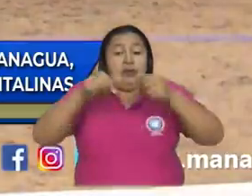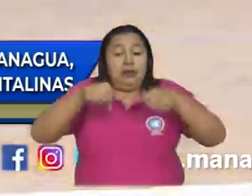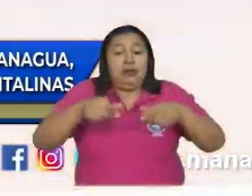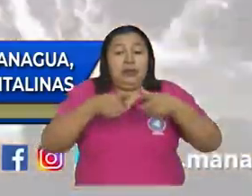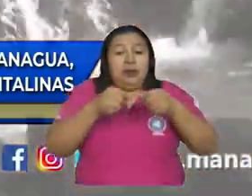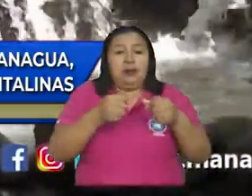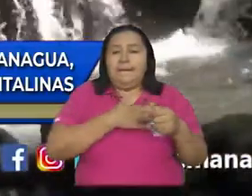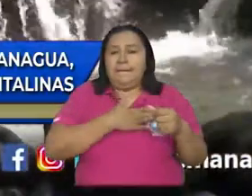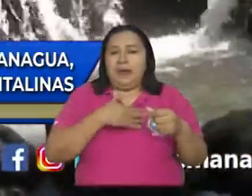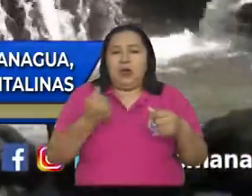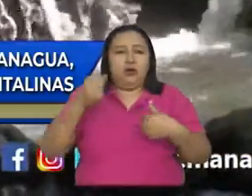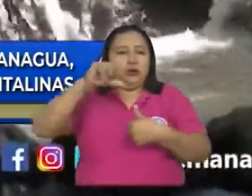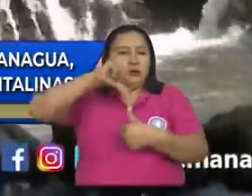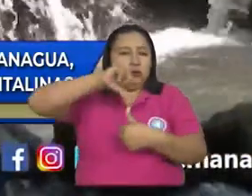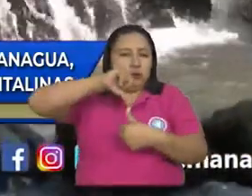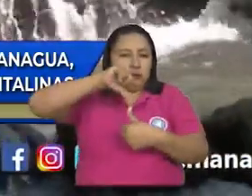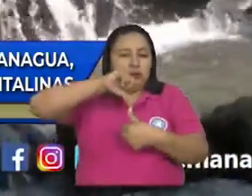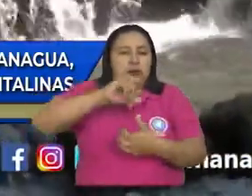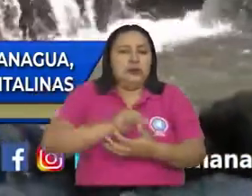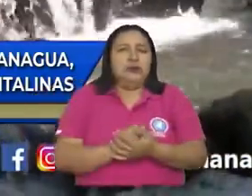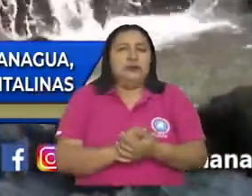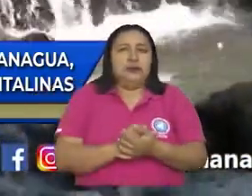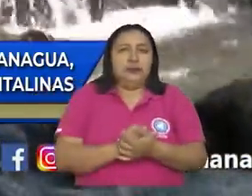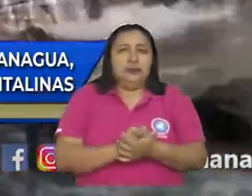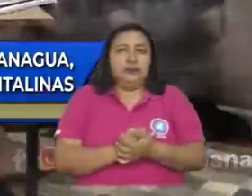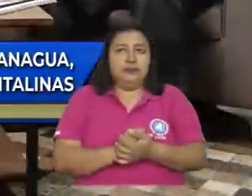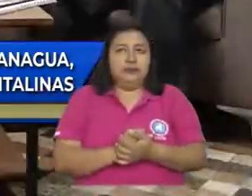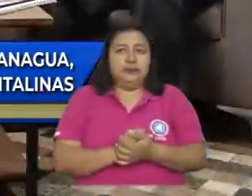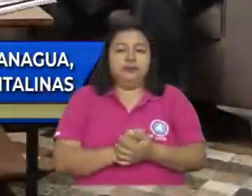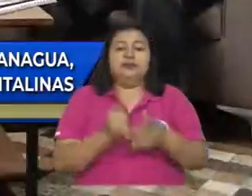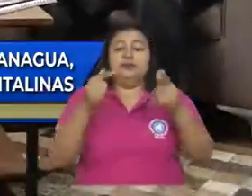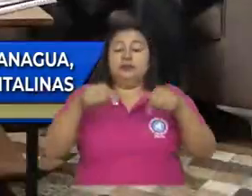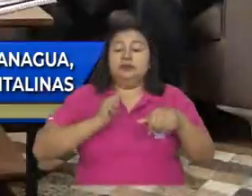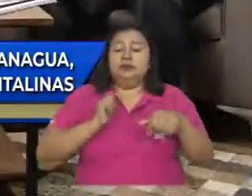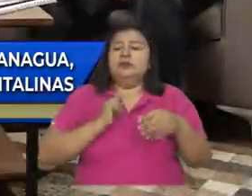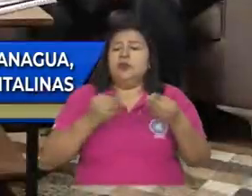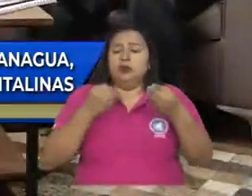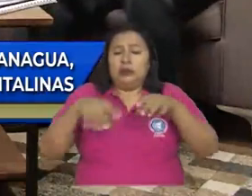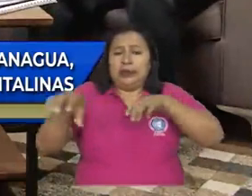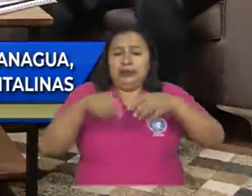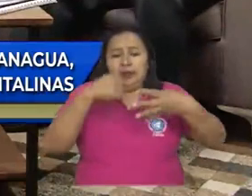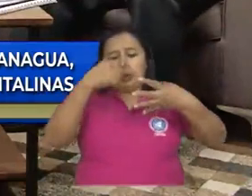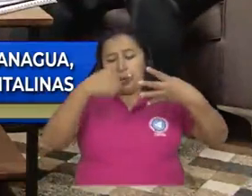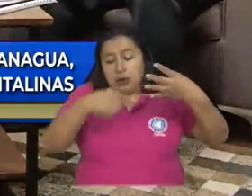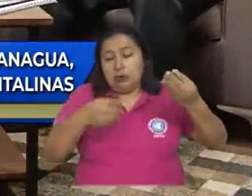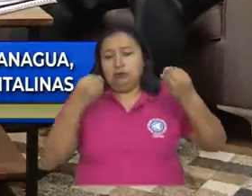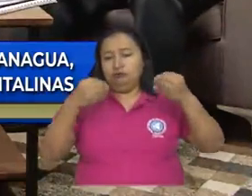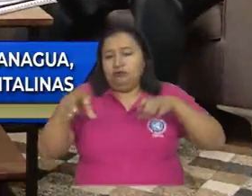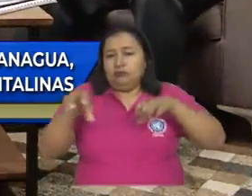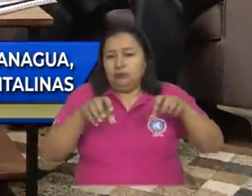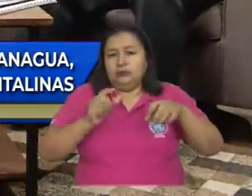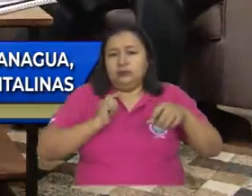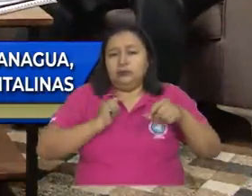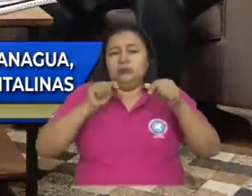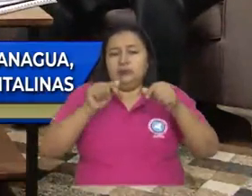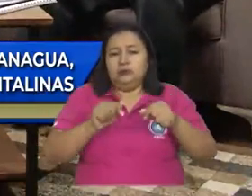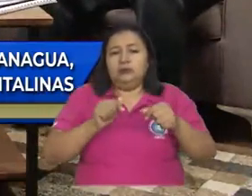playa de Centroamérica. Vamos a tener muchísimos eventos, además